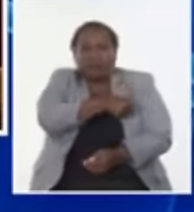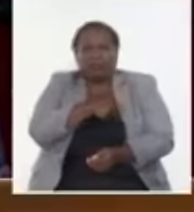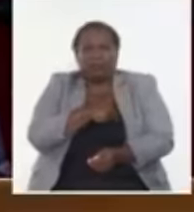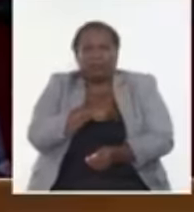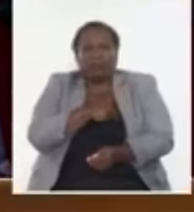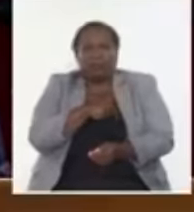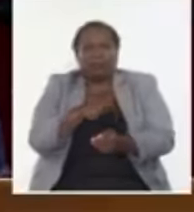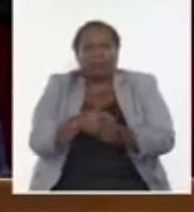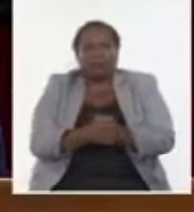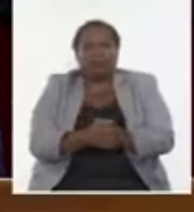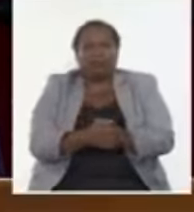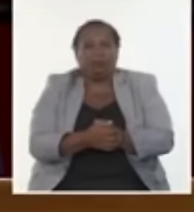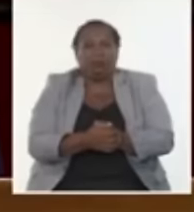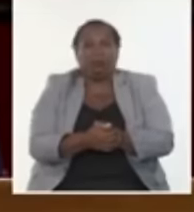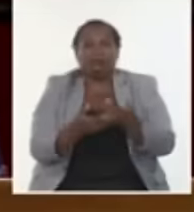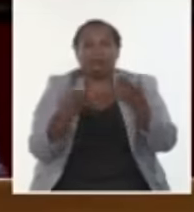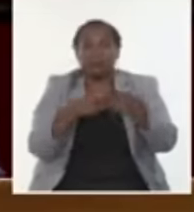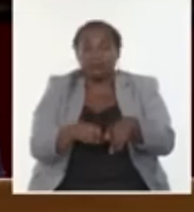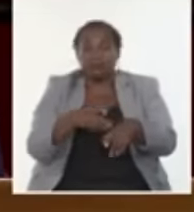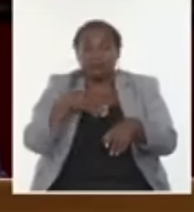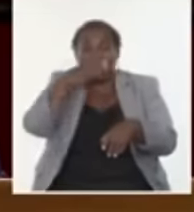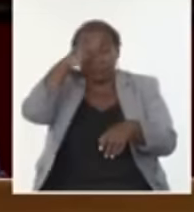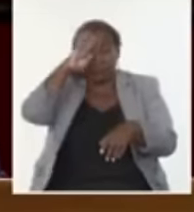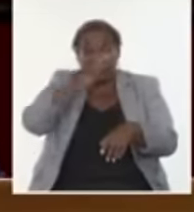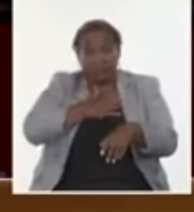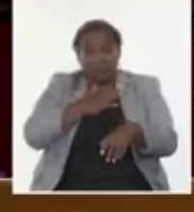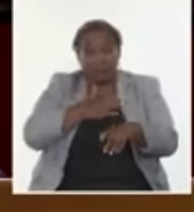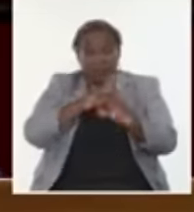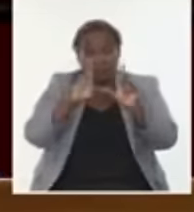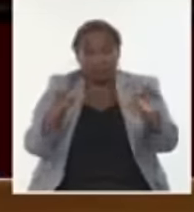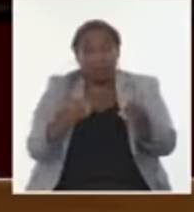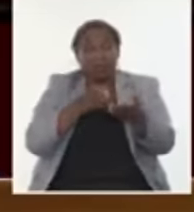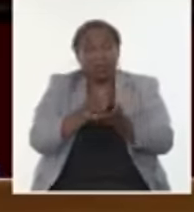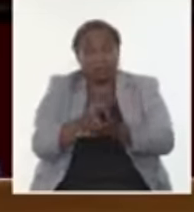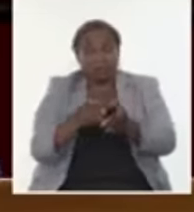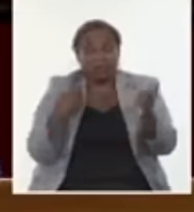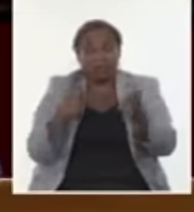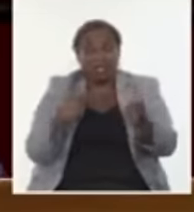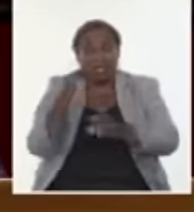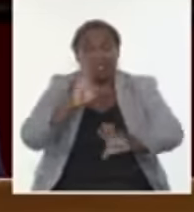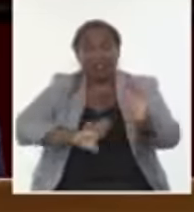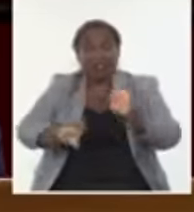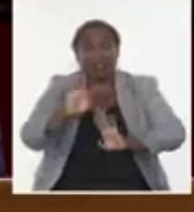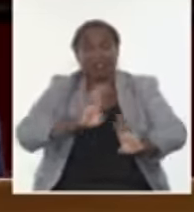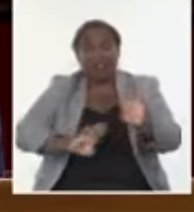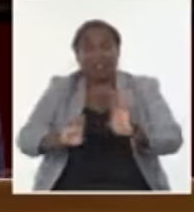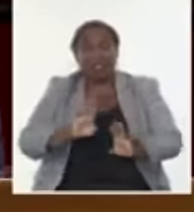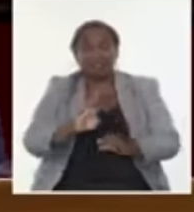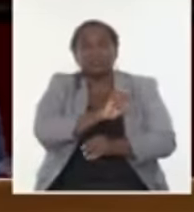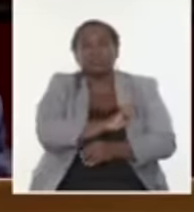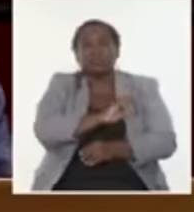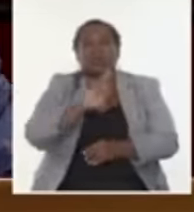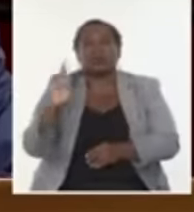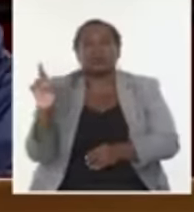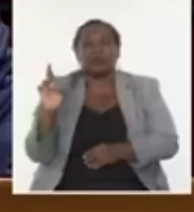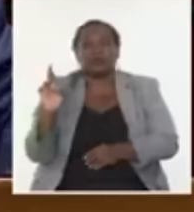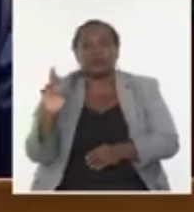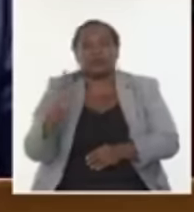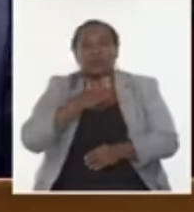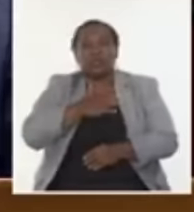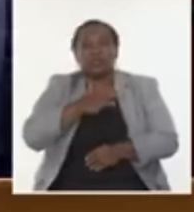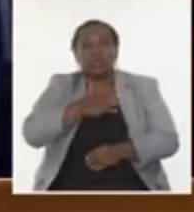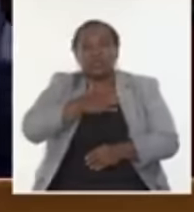Interior, y junto a nuestro pueblo continuar la batalla en defensa de nuestra revolución y nuestra